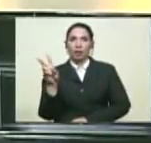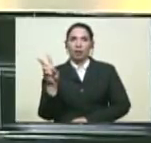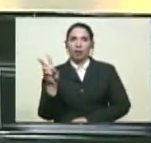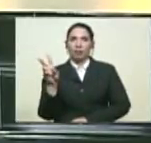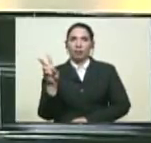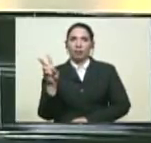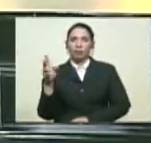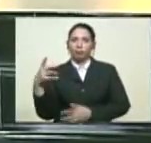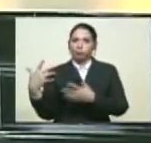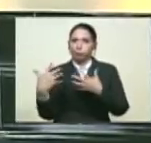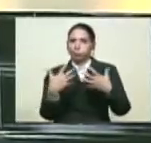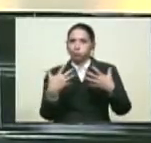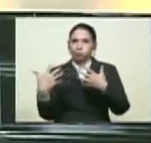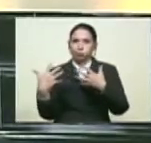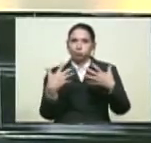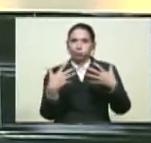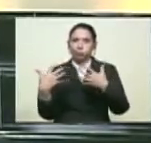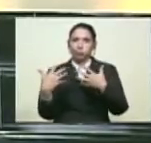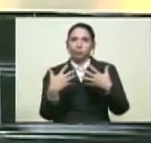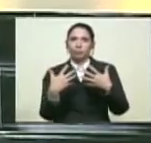de una guerra